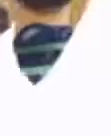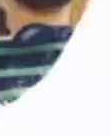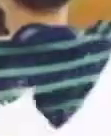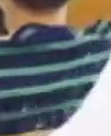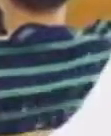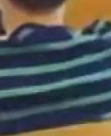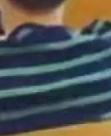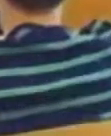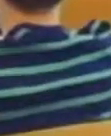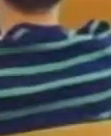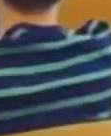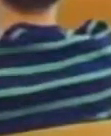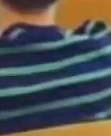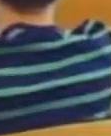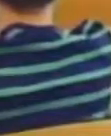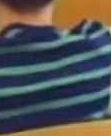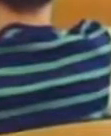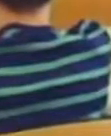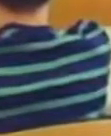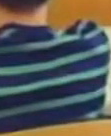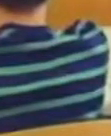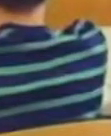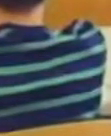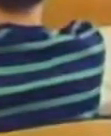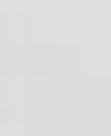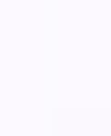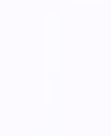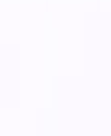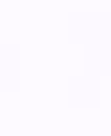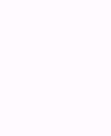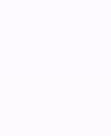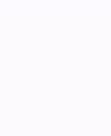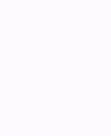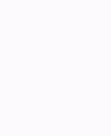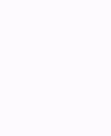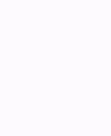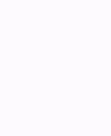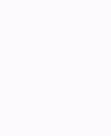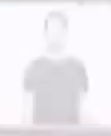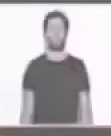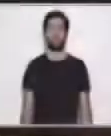A continuación, Matemática Sexto Primaria.